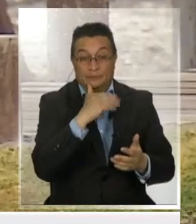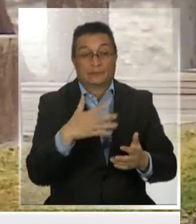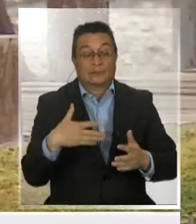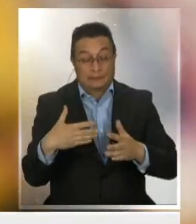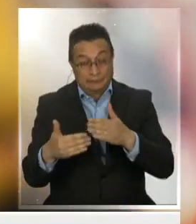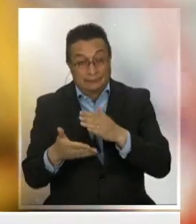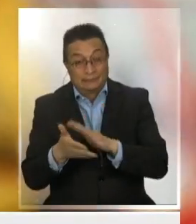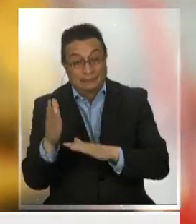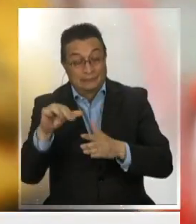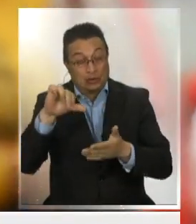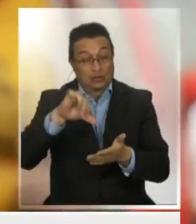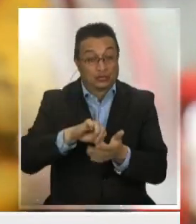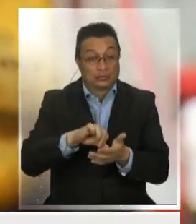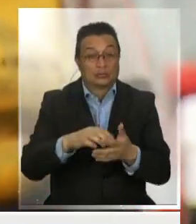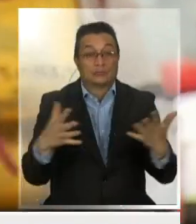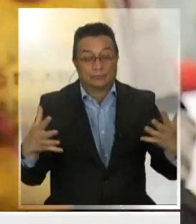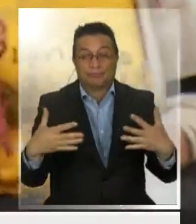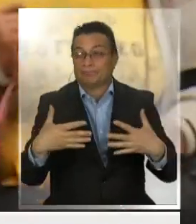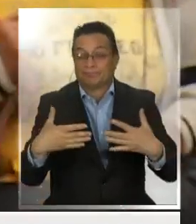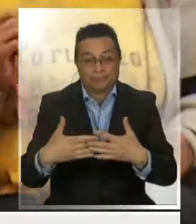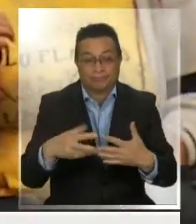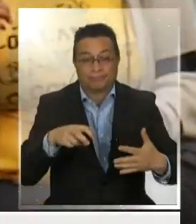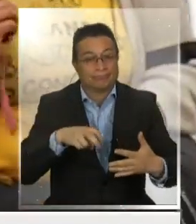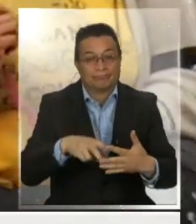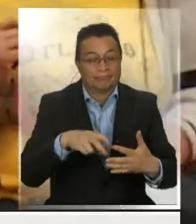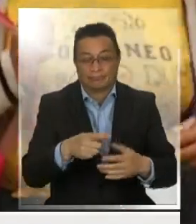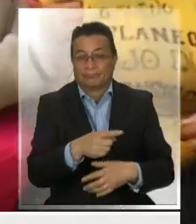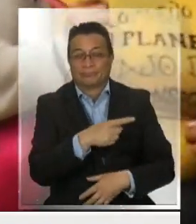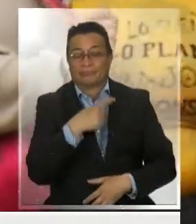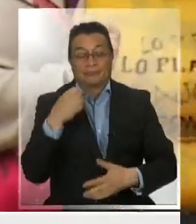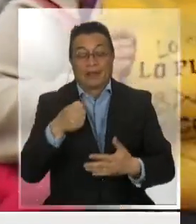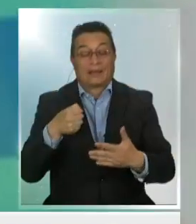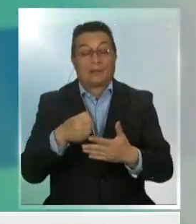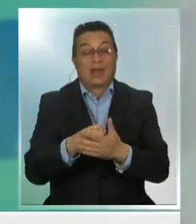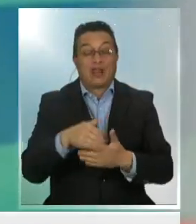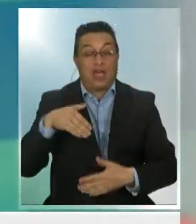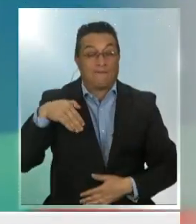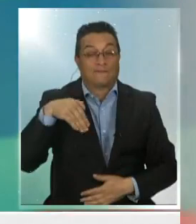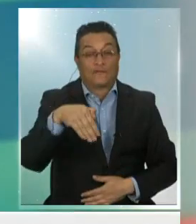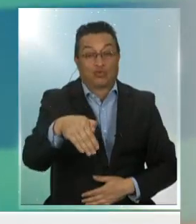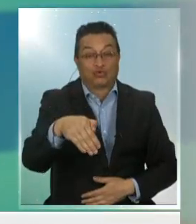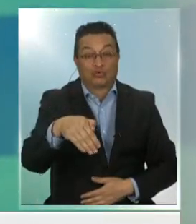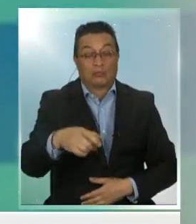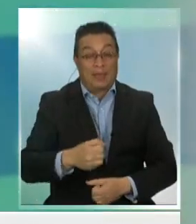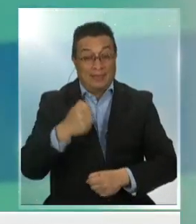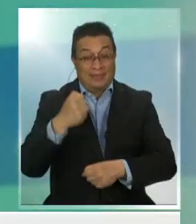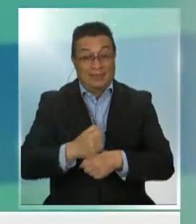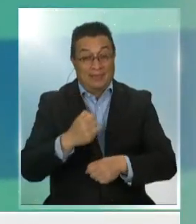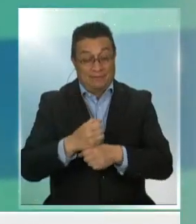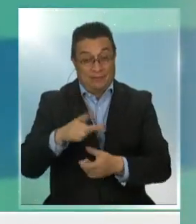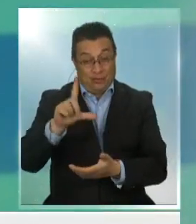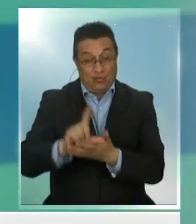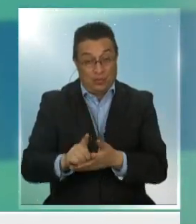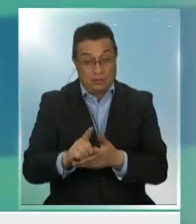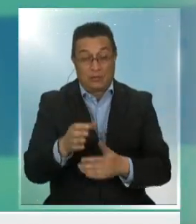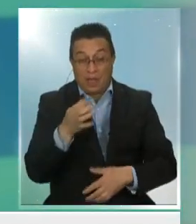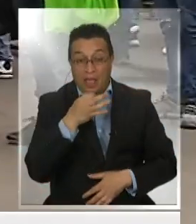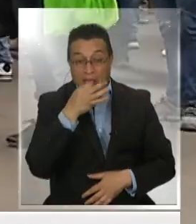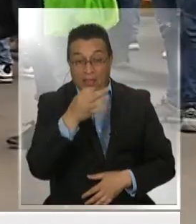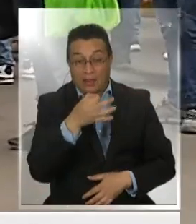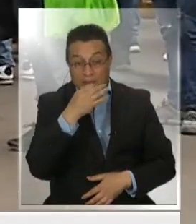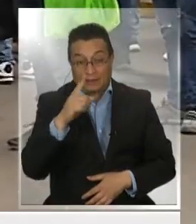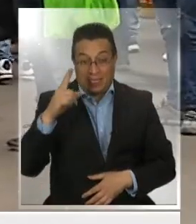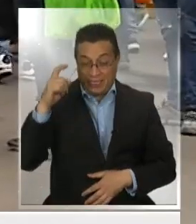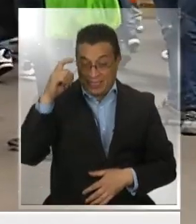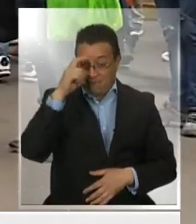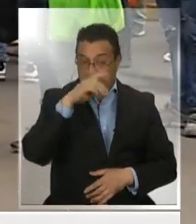de la ciudad se encuentran con un muro imposible de pasar en el terminal de buses. Incluso trabajadores del lugar dan cuenta de lo